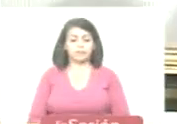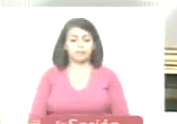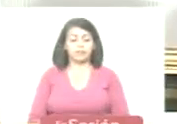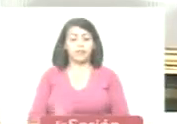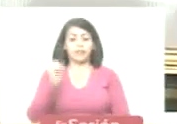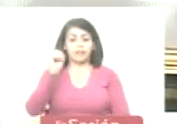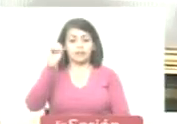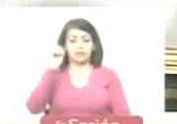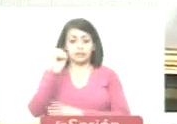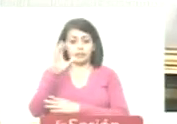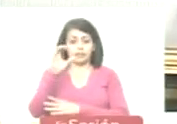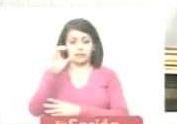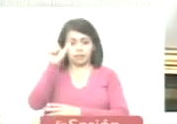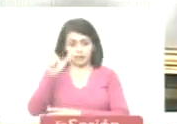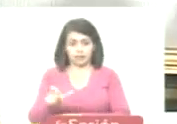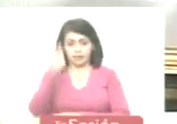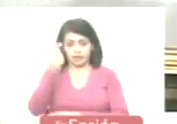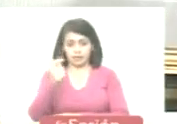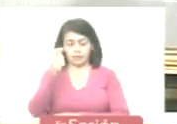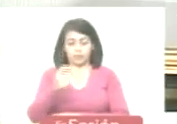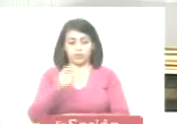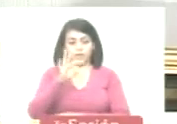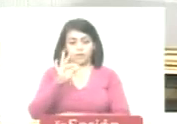Diputada Faría.